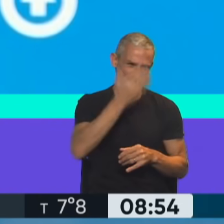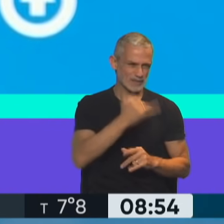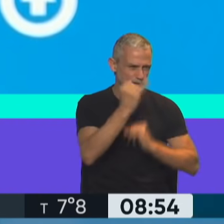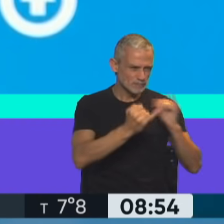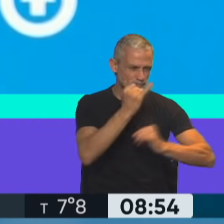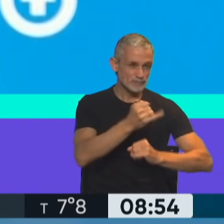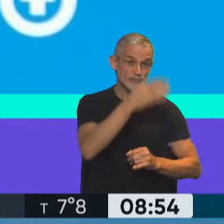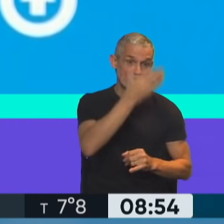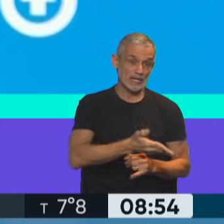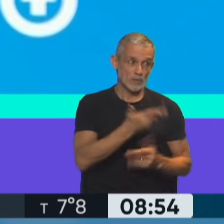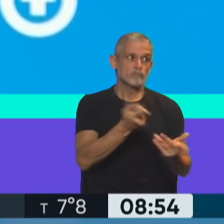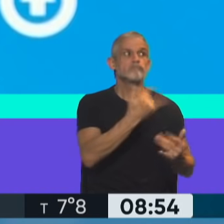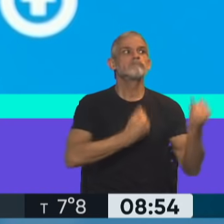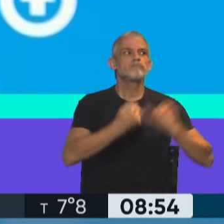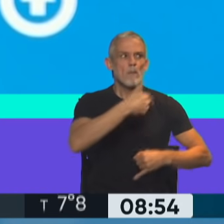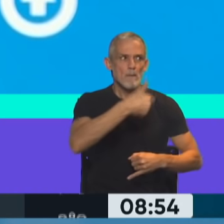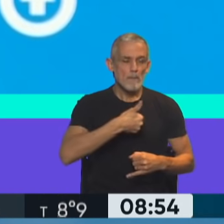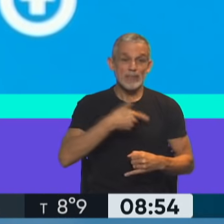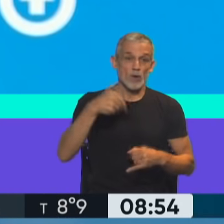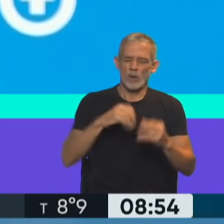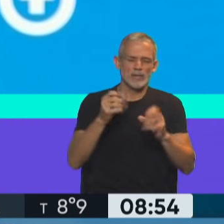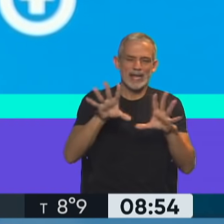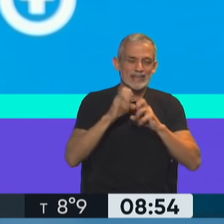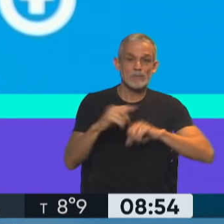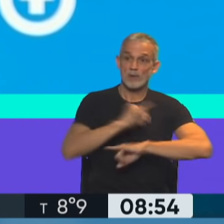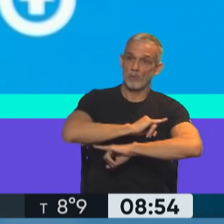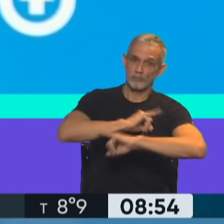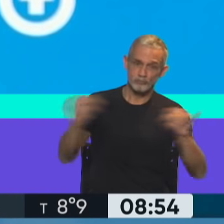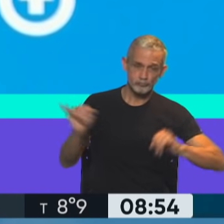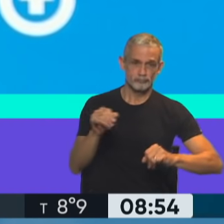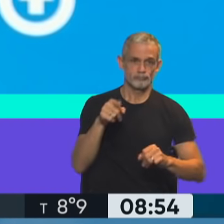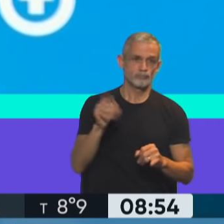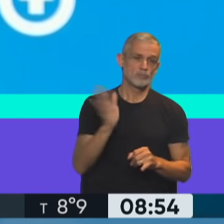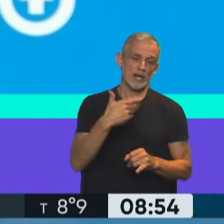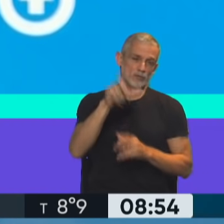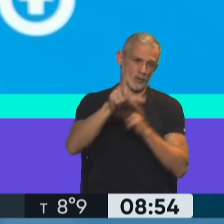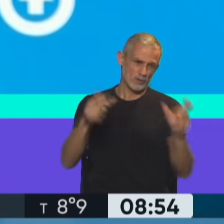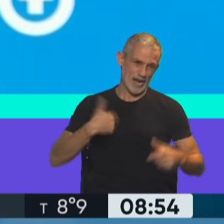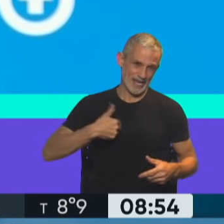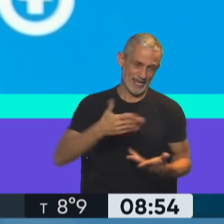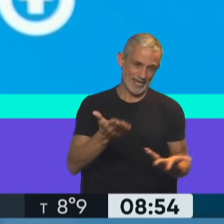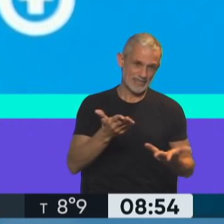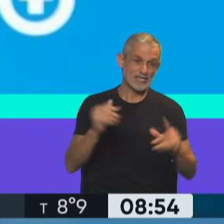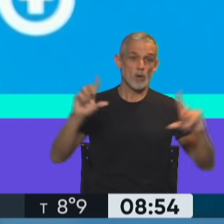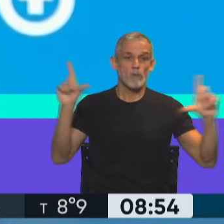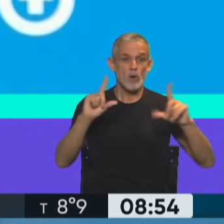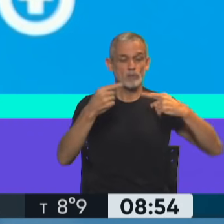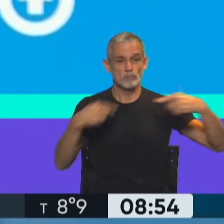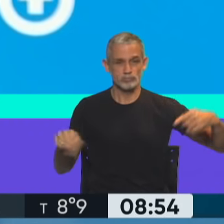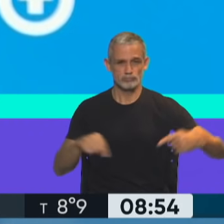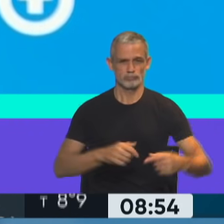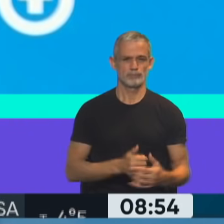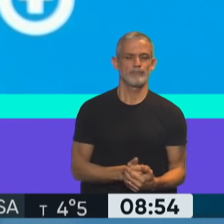quien por instrucciones de él nos pidió que hoy a primera hora le comuniquemos esto a todos los argentinos a través de los medios de prensa.